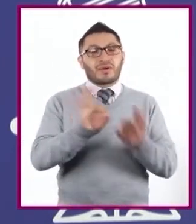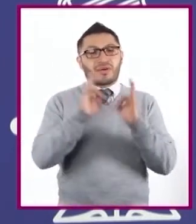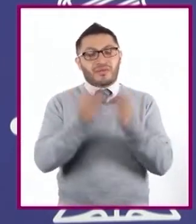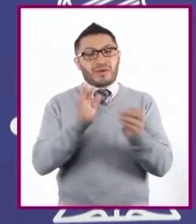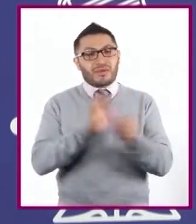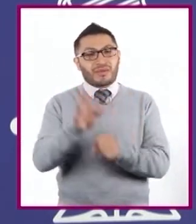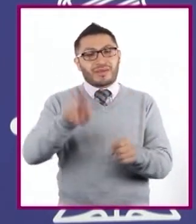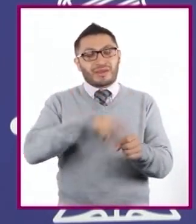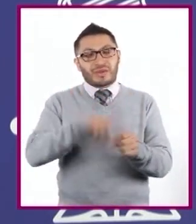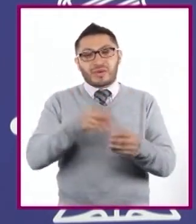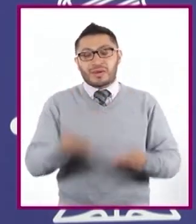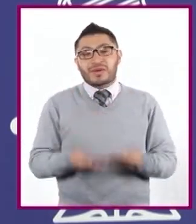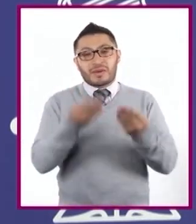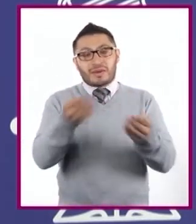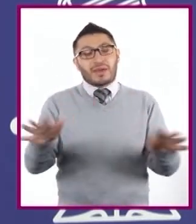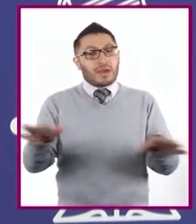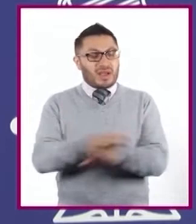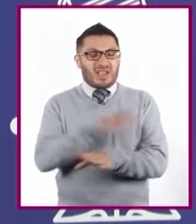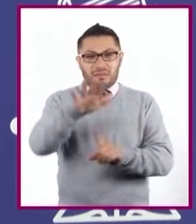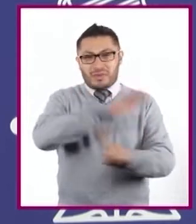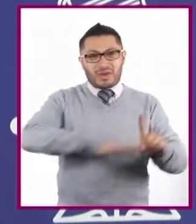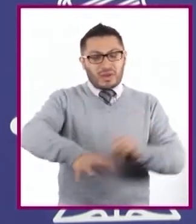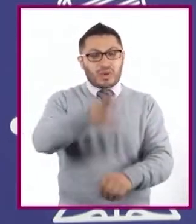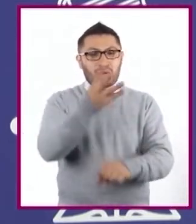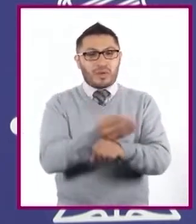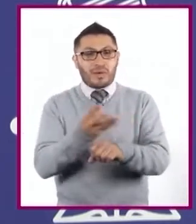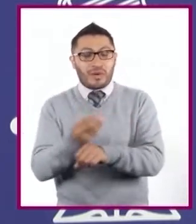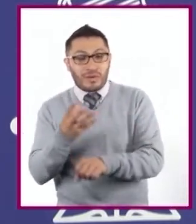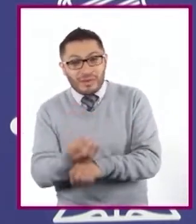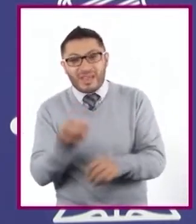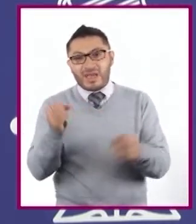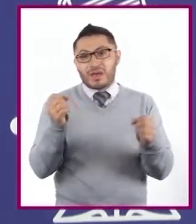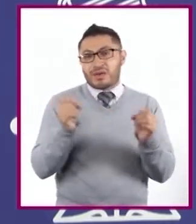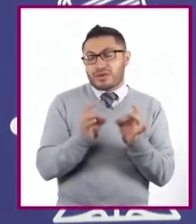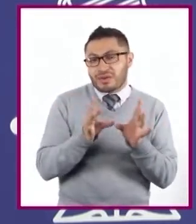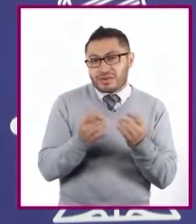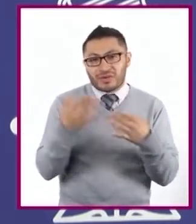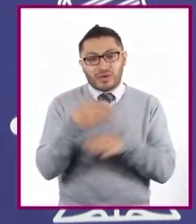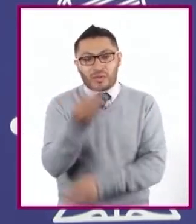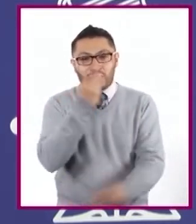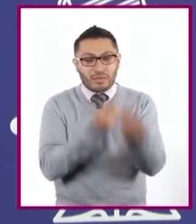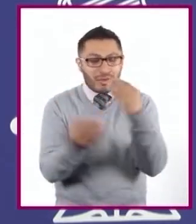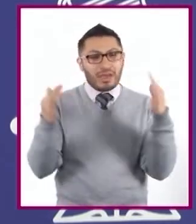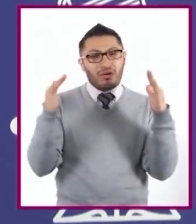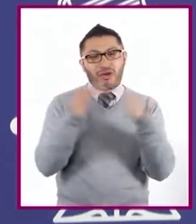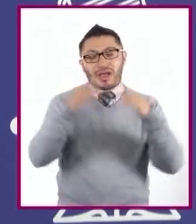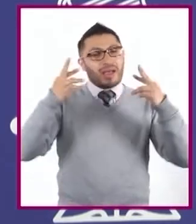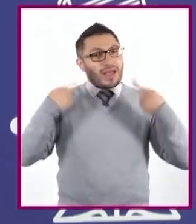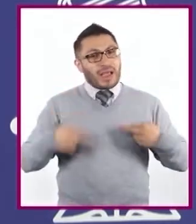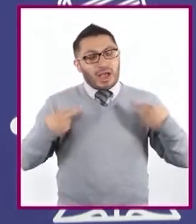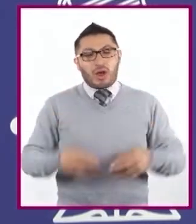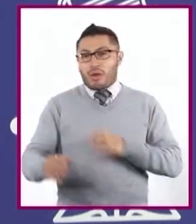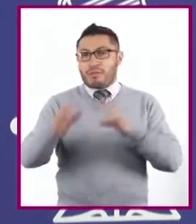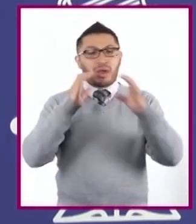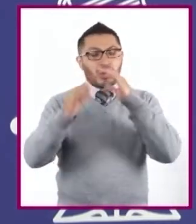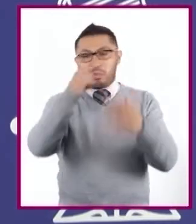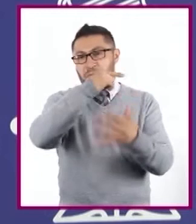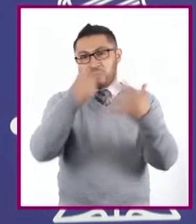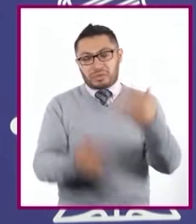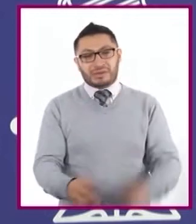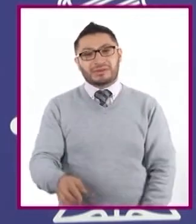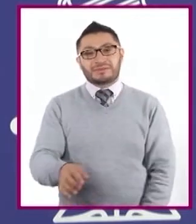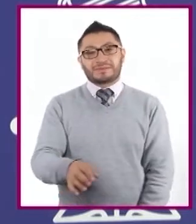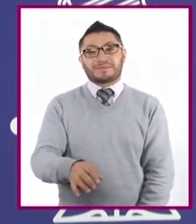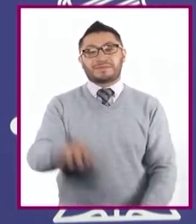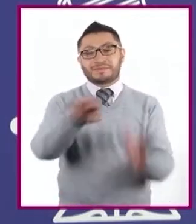para modificar el entorno resolviendo necesidades de alimento, vivienda, vestido o comunicación. Por ejemplo,